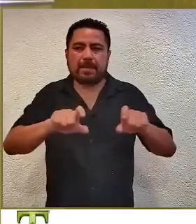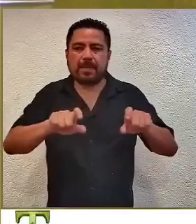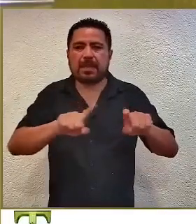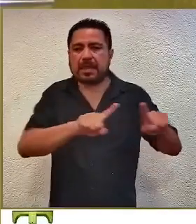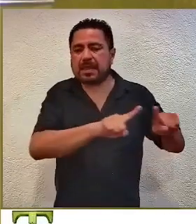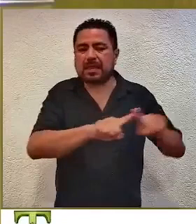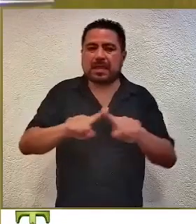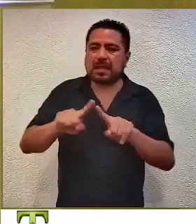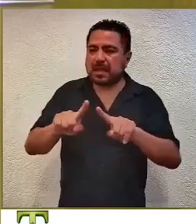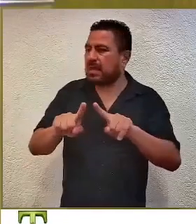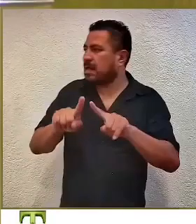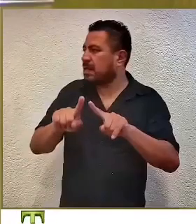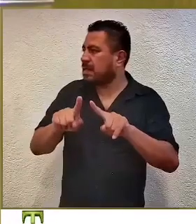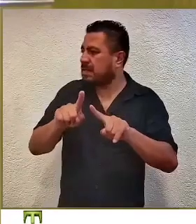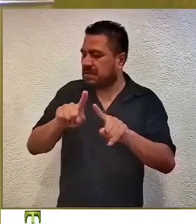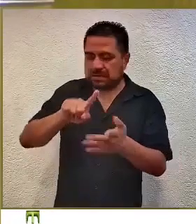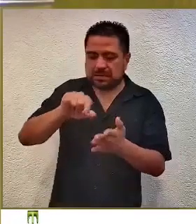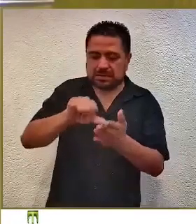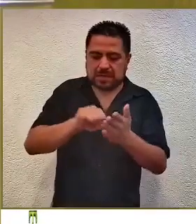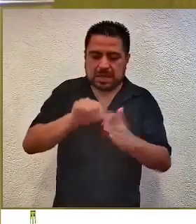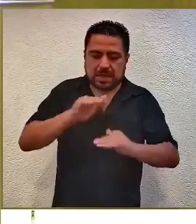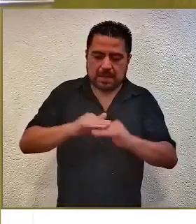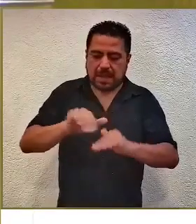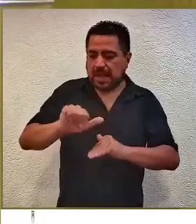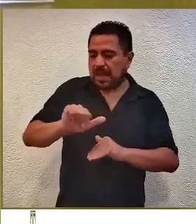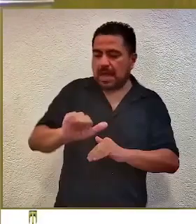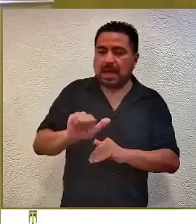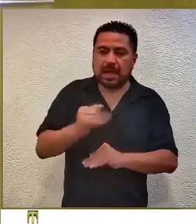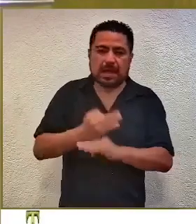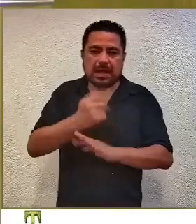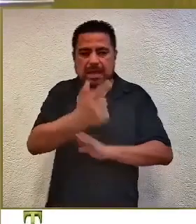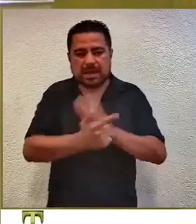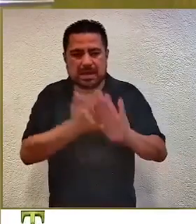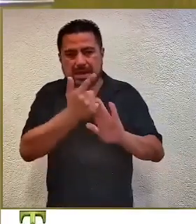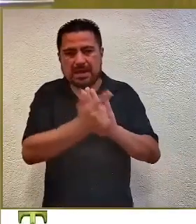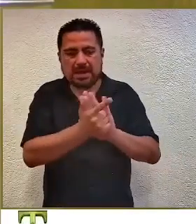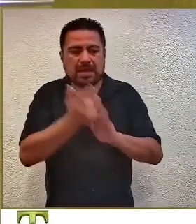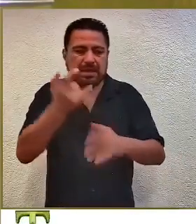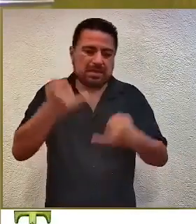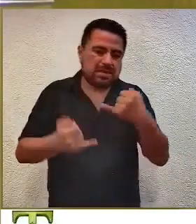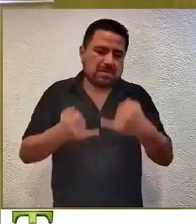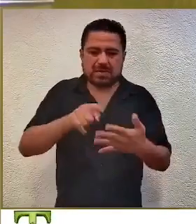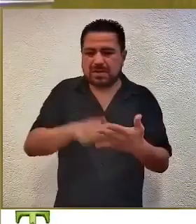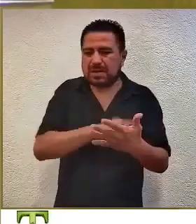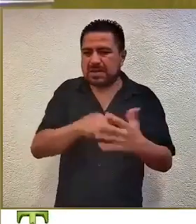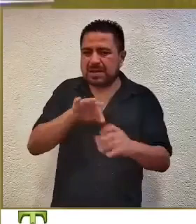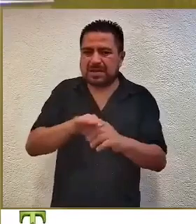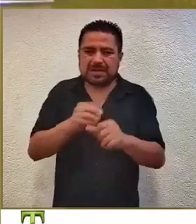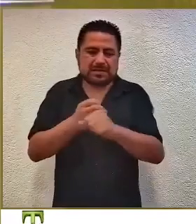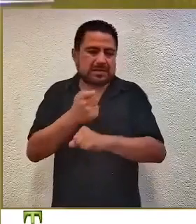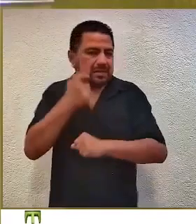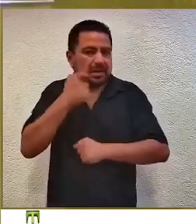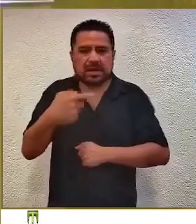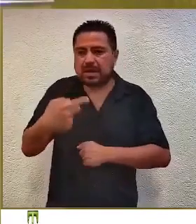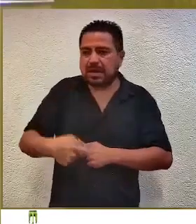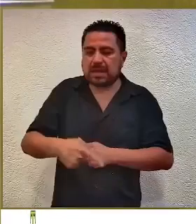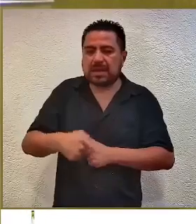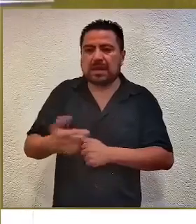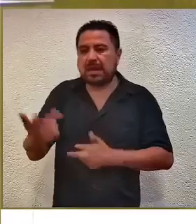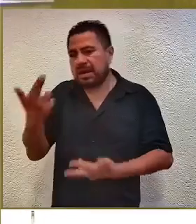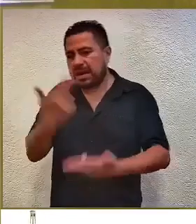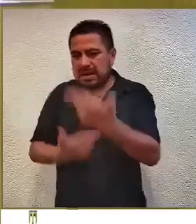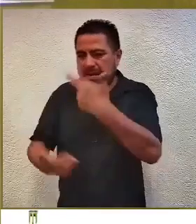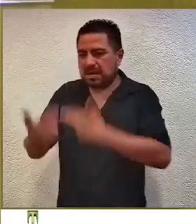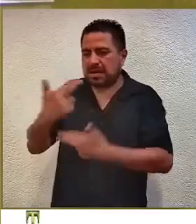diverso 31, fracción décima, inciso A, de la Ley Orgánica del Tribunal Electoral del Estado, se retorna el